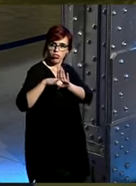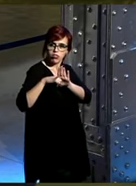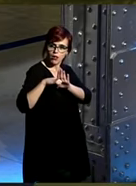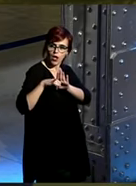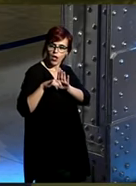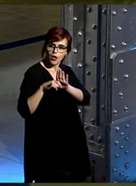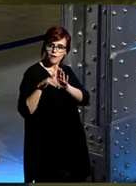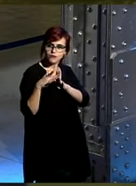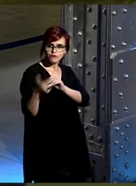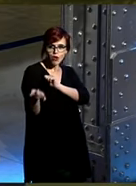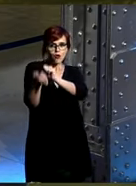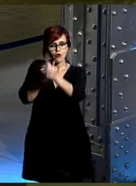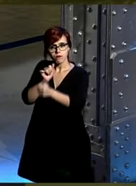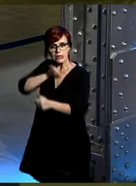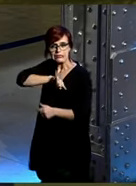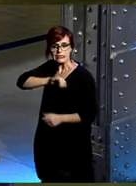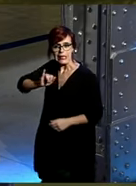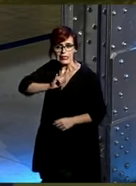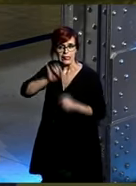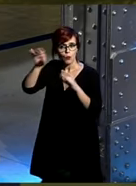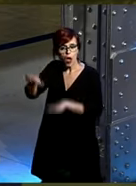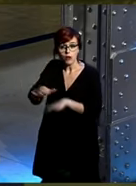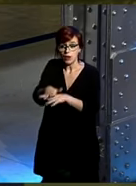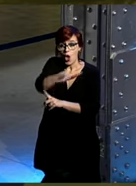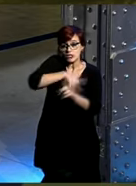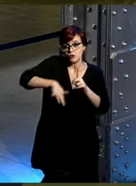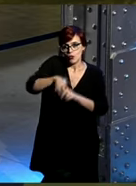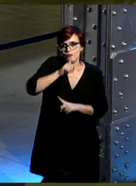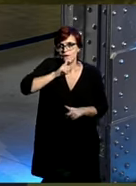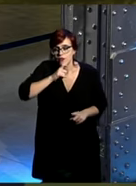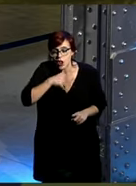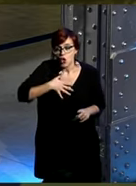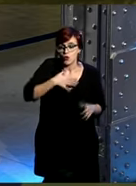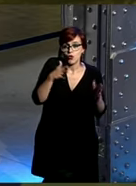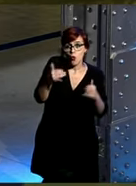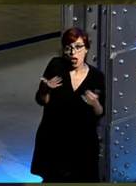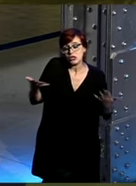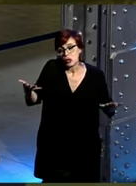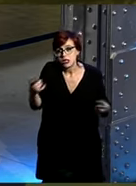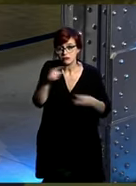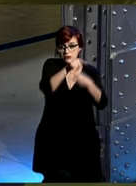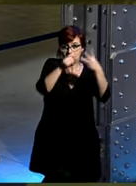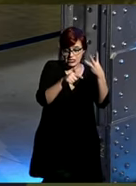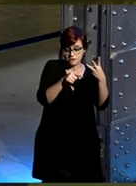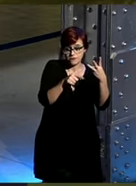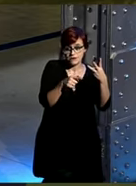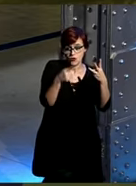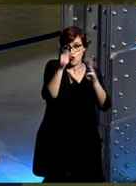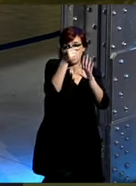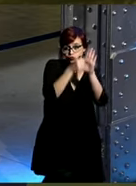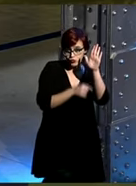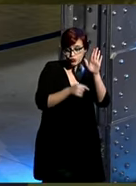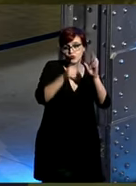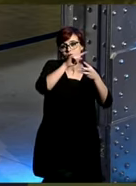reto, de trabajar y de aprender en un contexto incómodo y difícil. Y con esos 3 ingredientes es con lo que configuramos